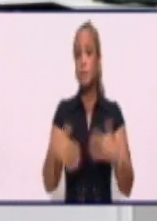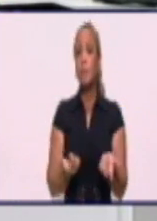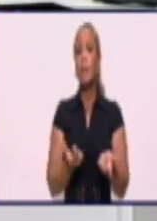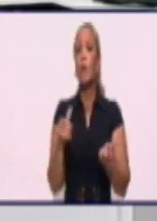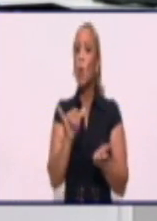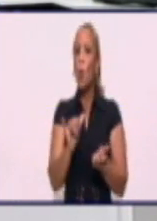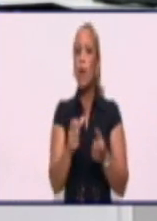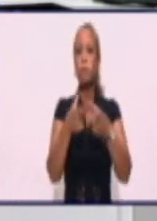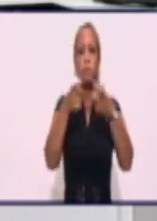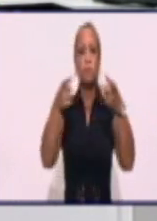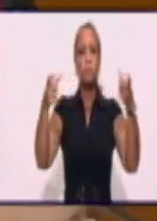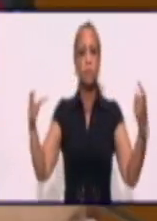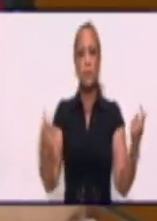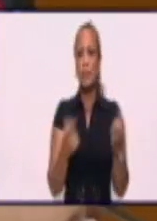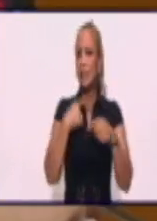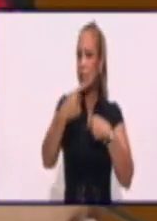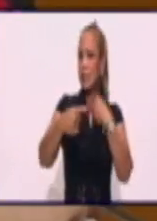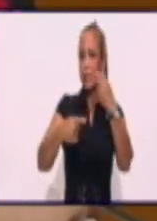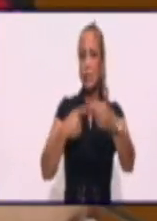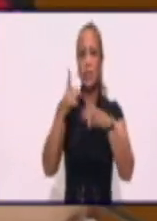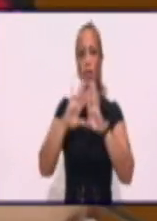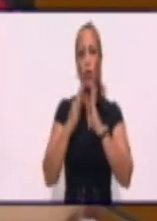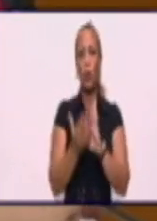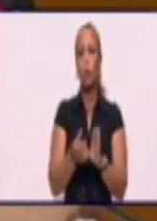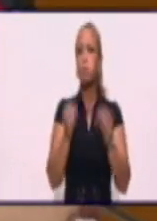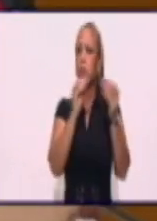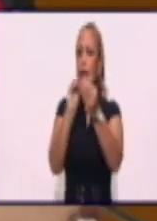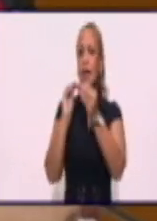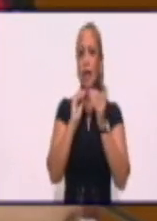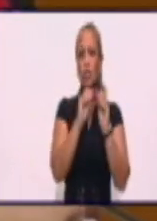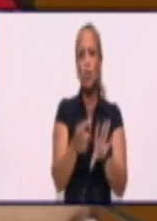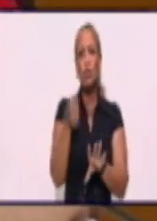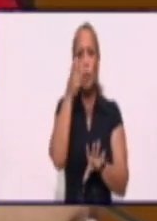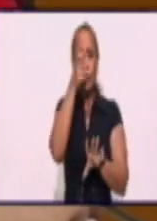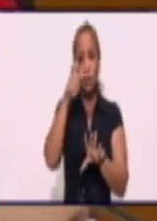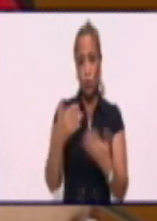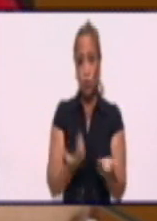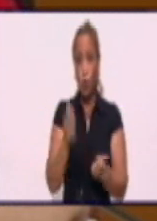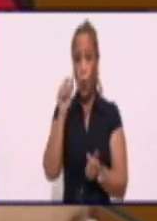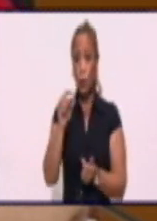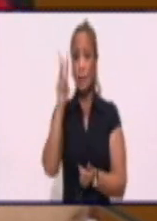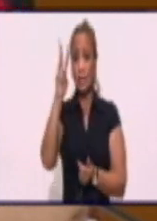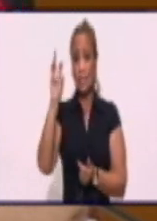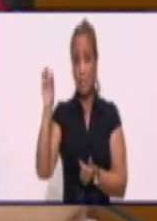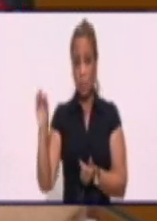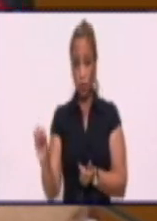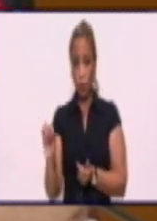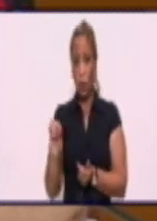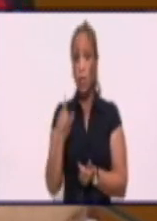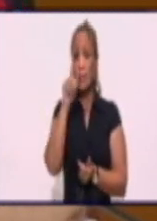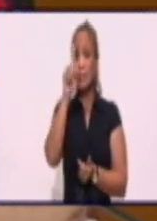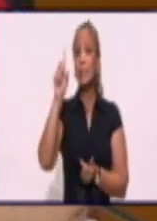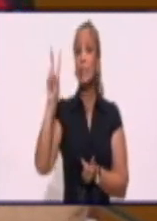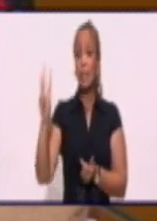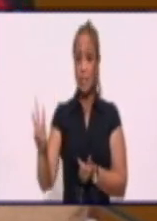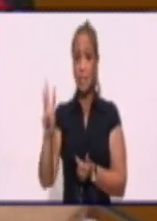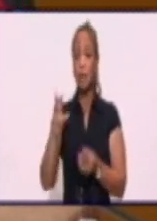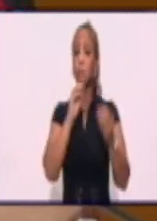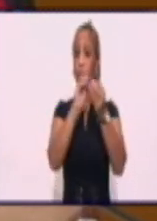detectando una cifra importante diario de casos sospechosos. Hoy, por ejemplo, fueron 313 casos sospechosos que levantó